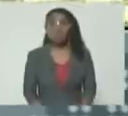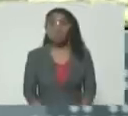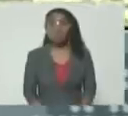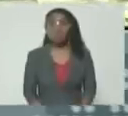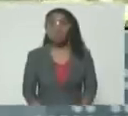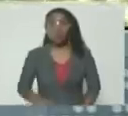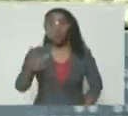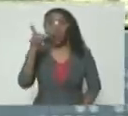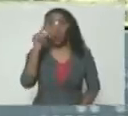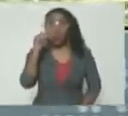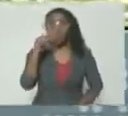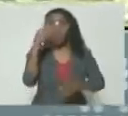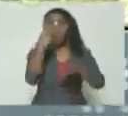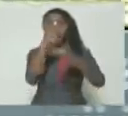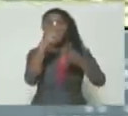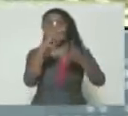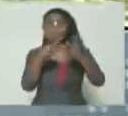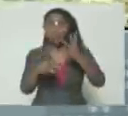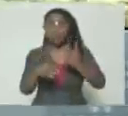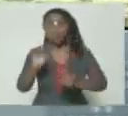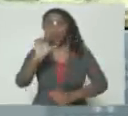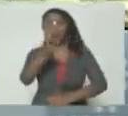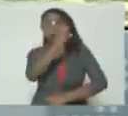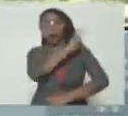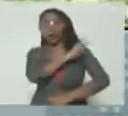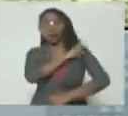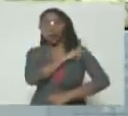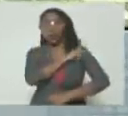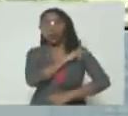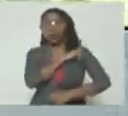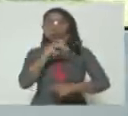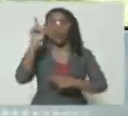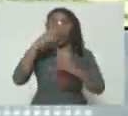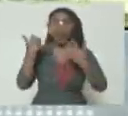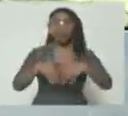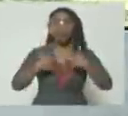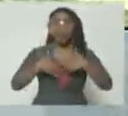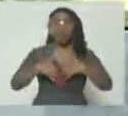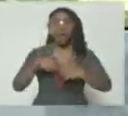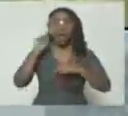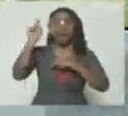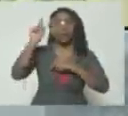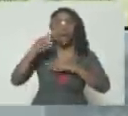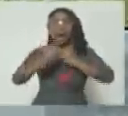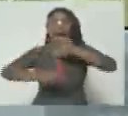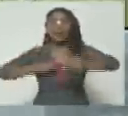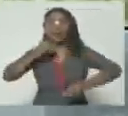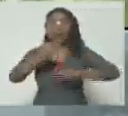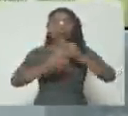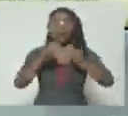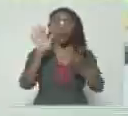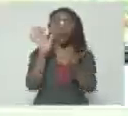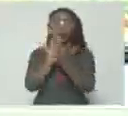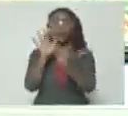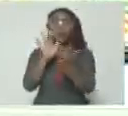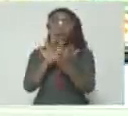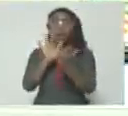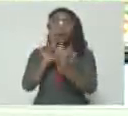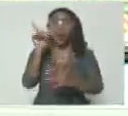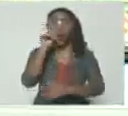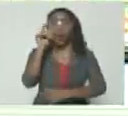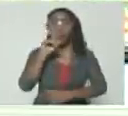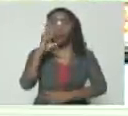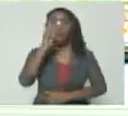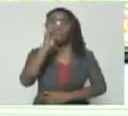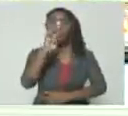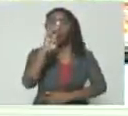Oscar Uribarri, gerente de la planta Antártica, la planta de donde estamos haciendo el pase, Fernando